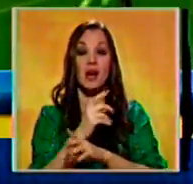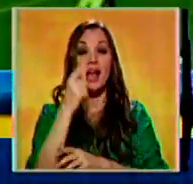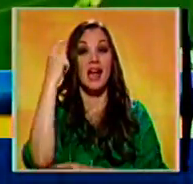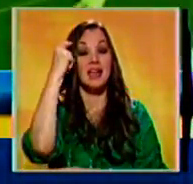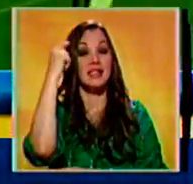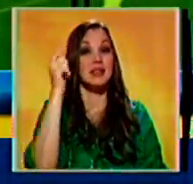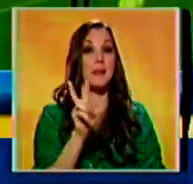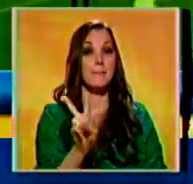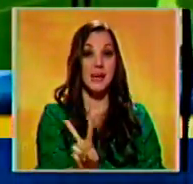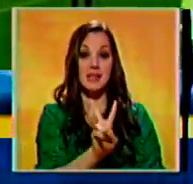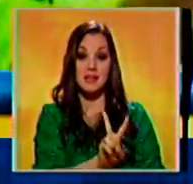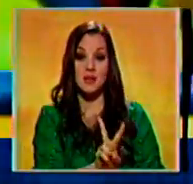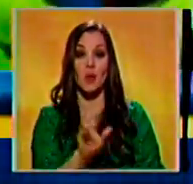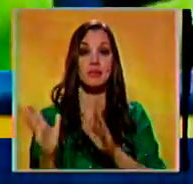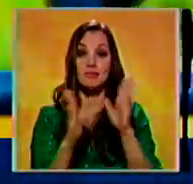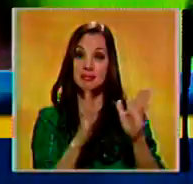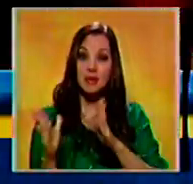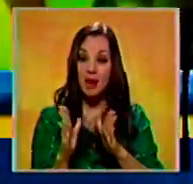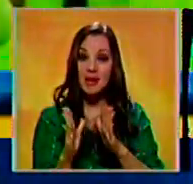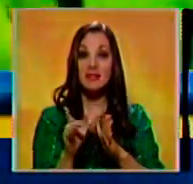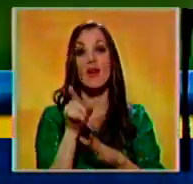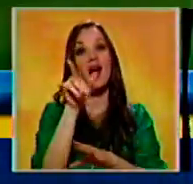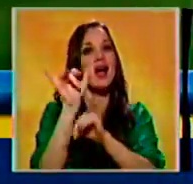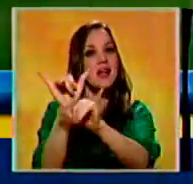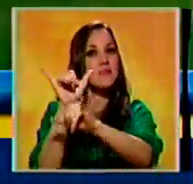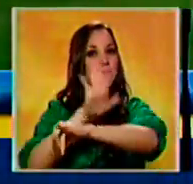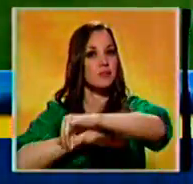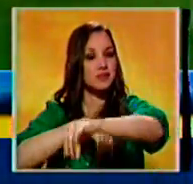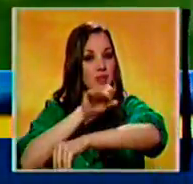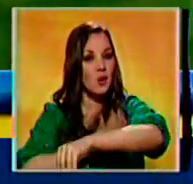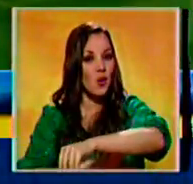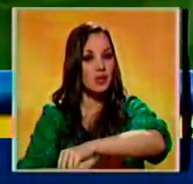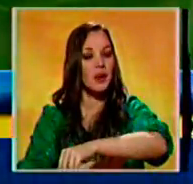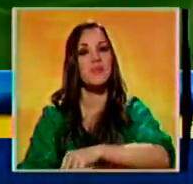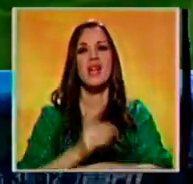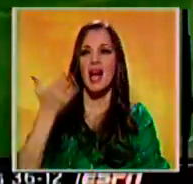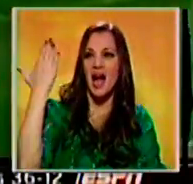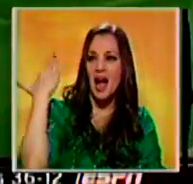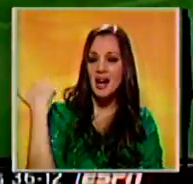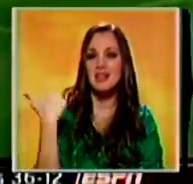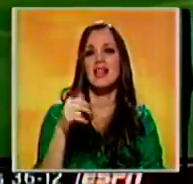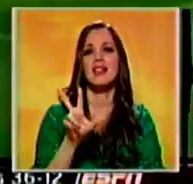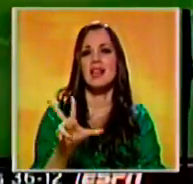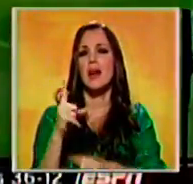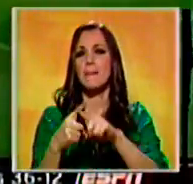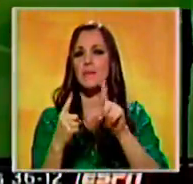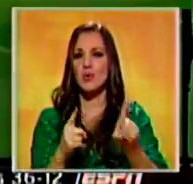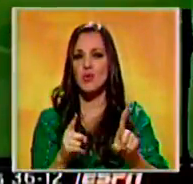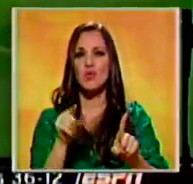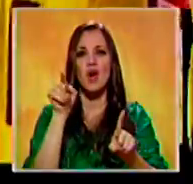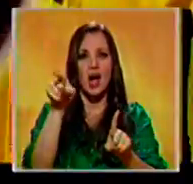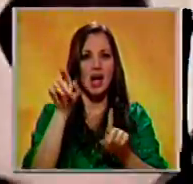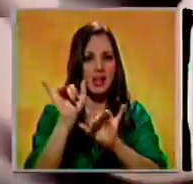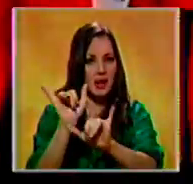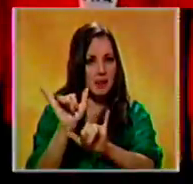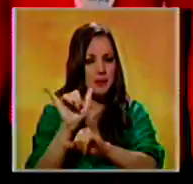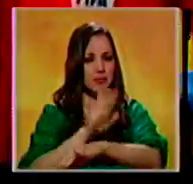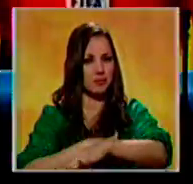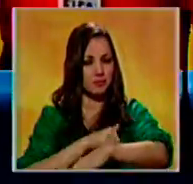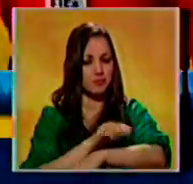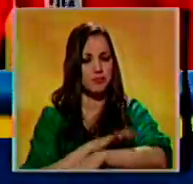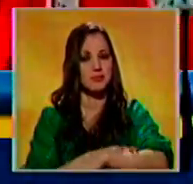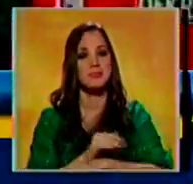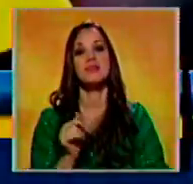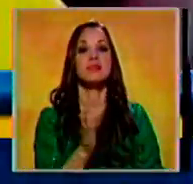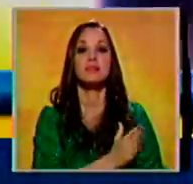de marzo en el Estadio Camp Nou. En la ida, el conjunto merengue se impuso 3-1 en el Estadio Santiago Bernabéu. En otras notas